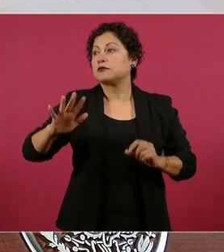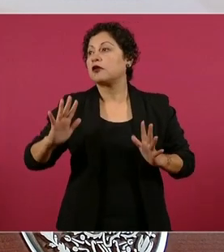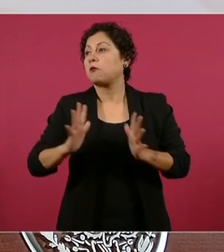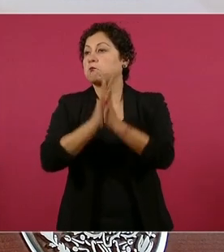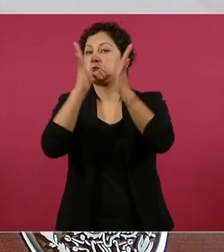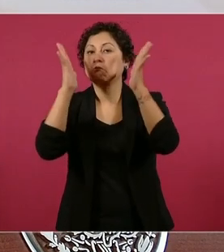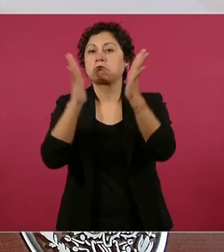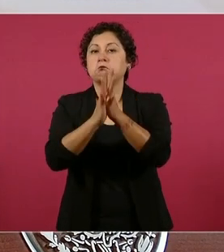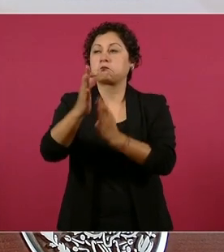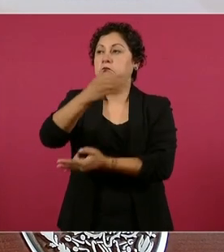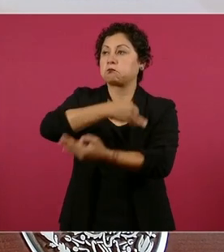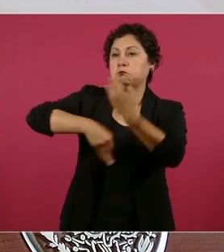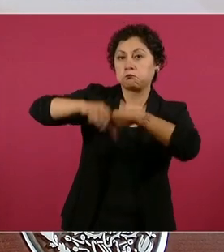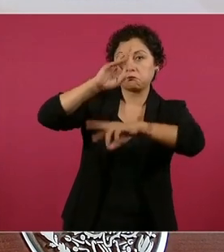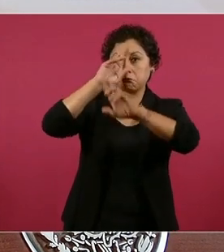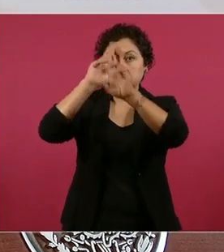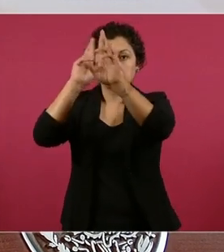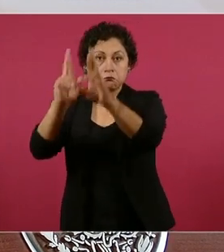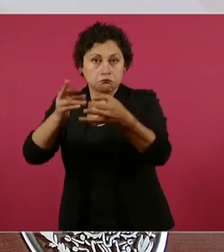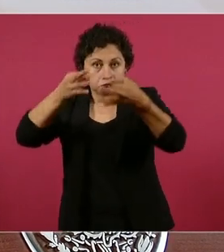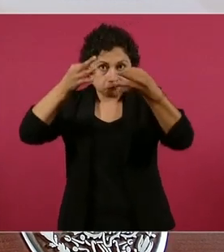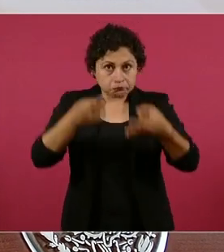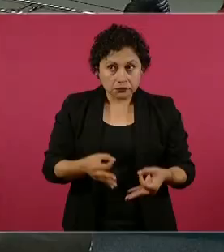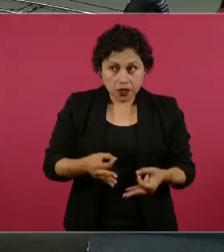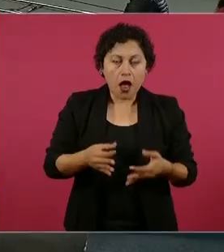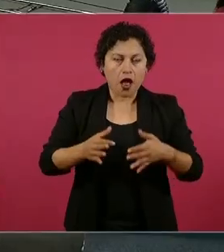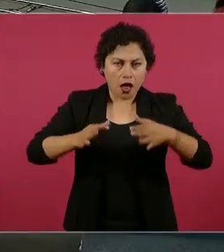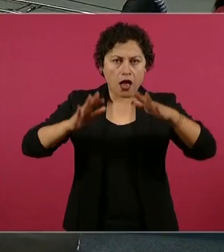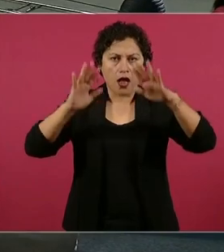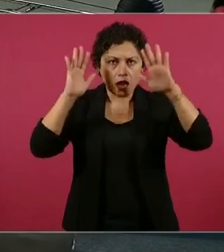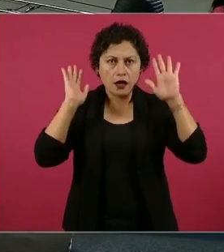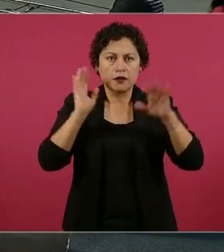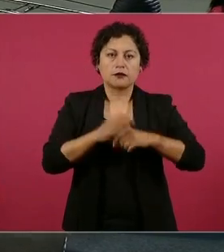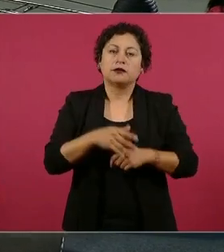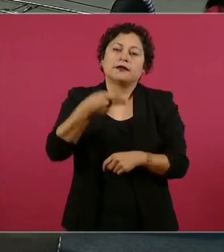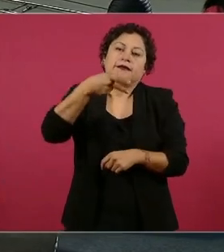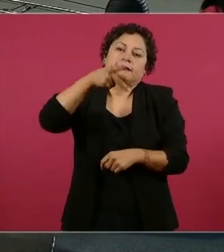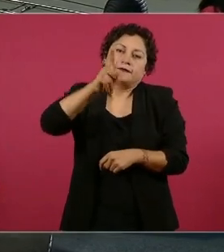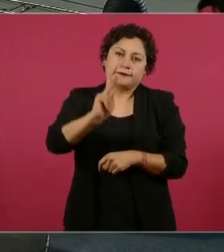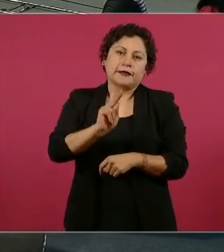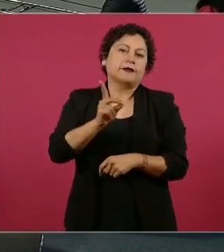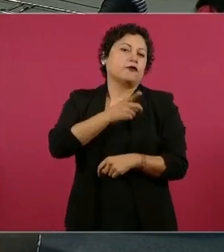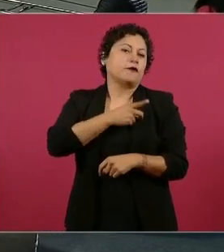auténtica, que no haya ni intervencionismo